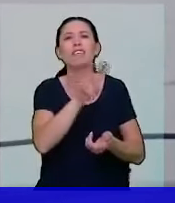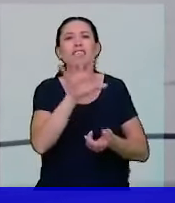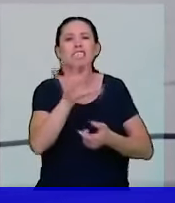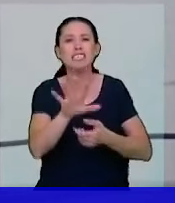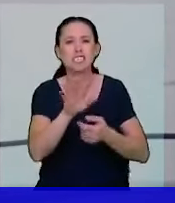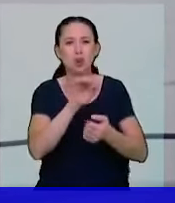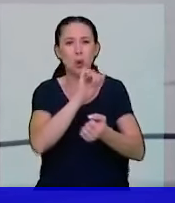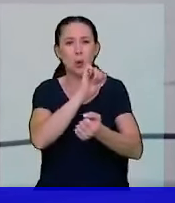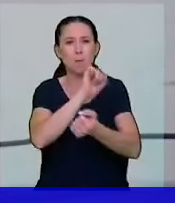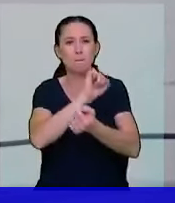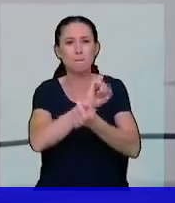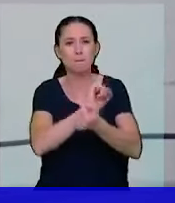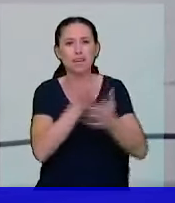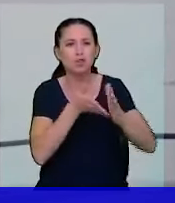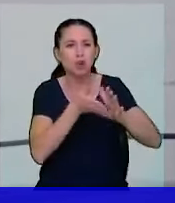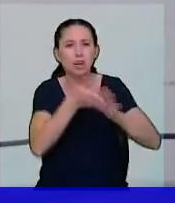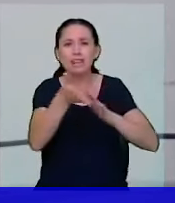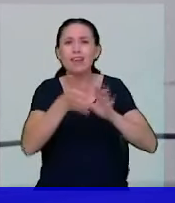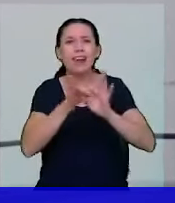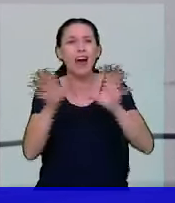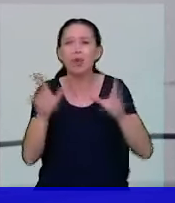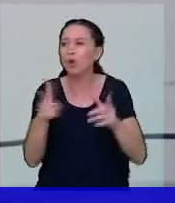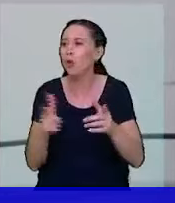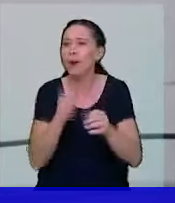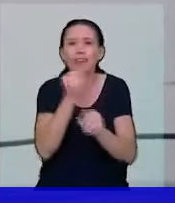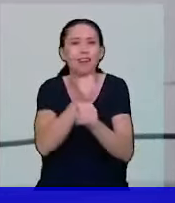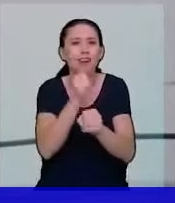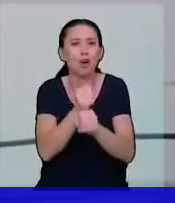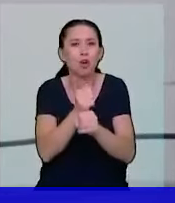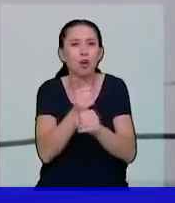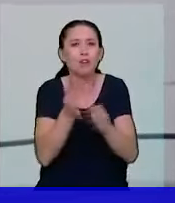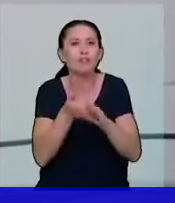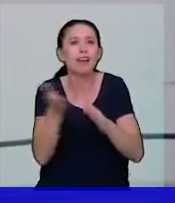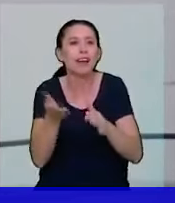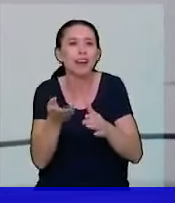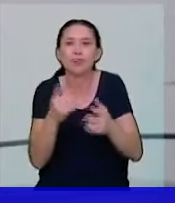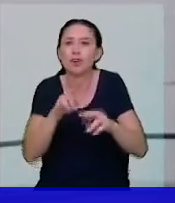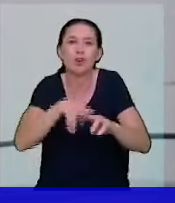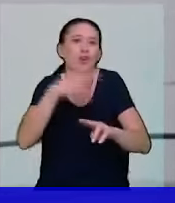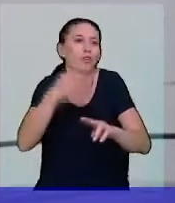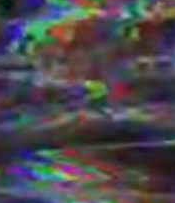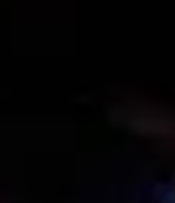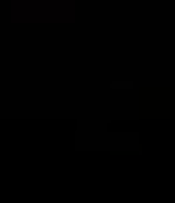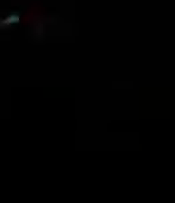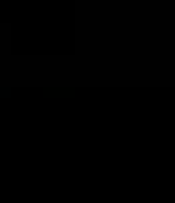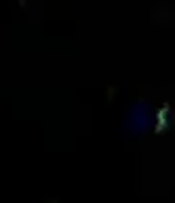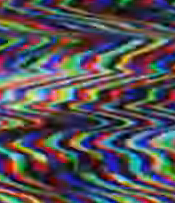día y no le ofrezcamos un trabajo a la salida del trabajo y después vuelven a reincidir.